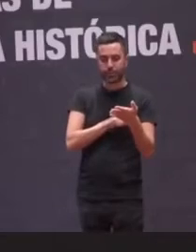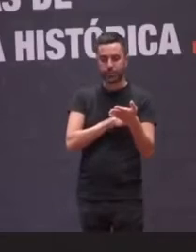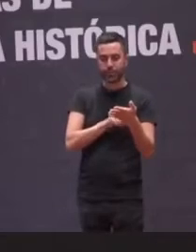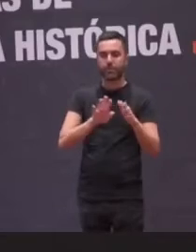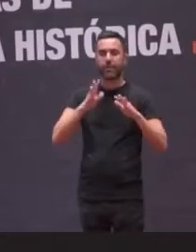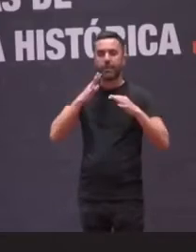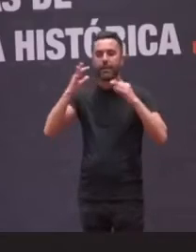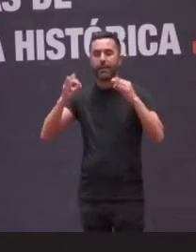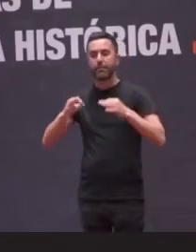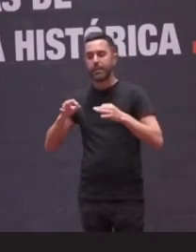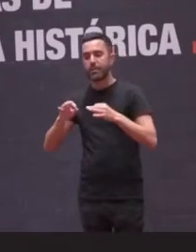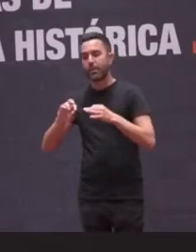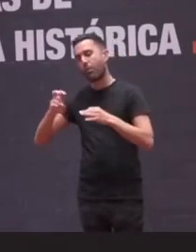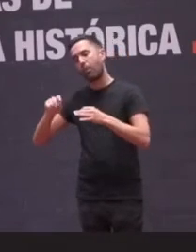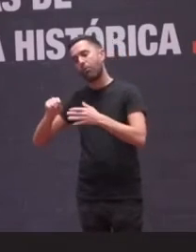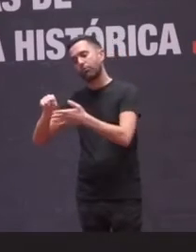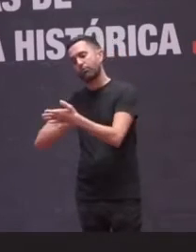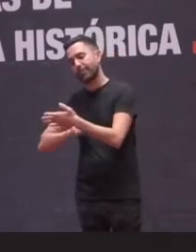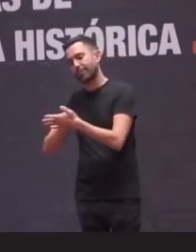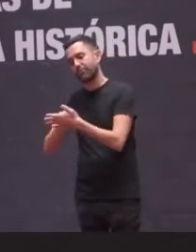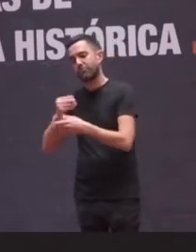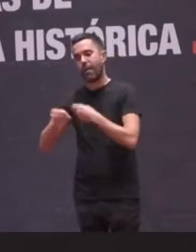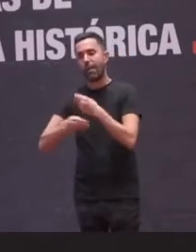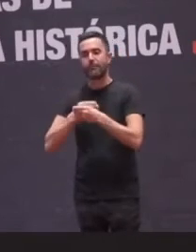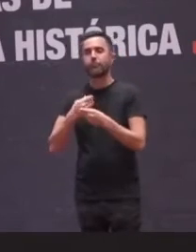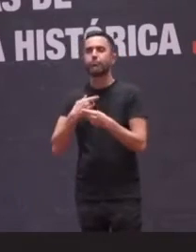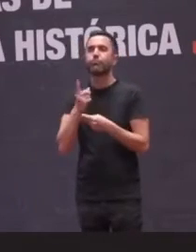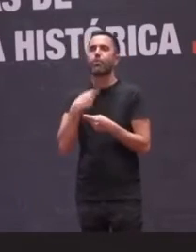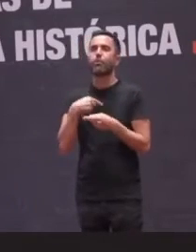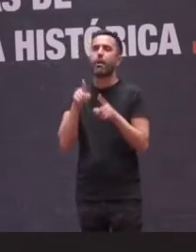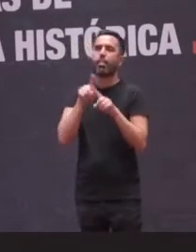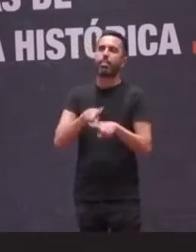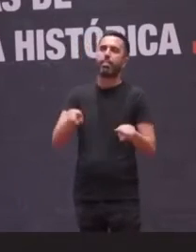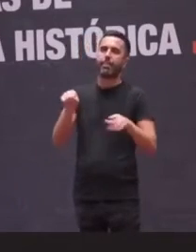contrato ou non estou facendo nada. E só simulo facer un contrato.